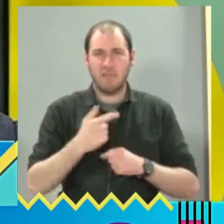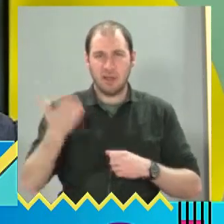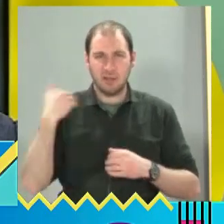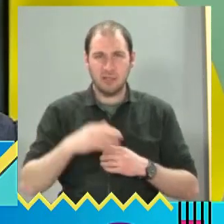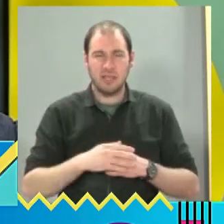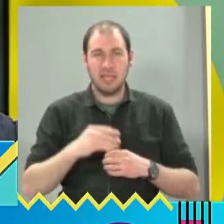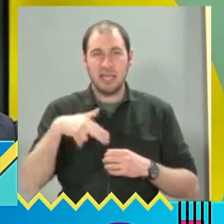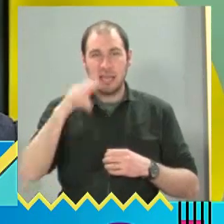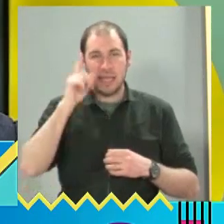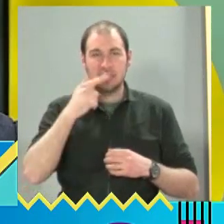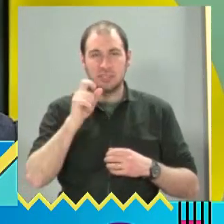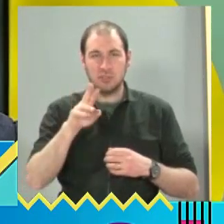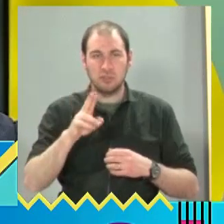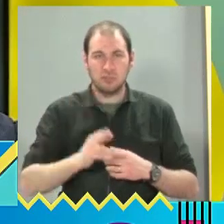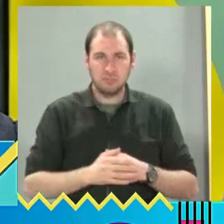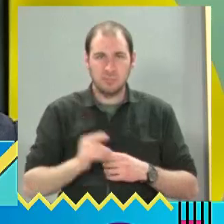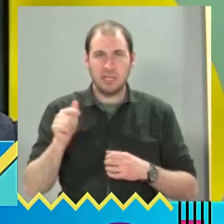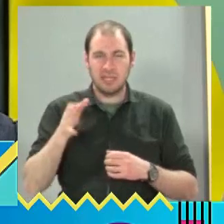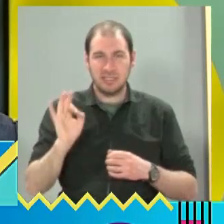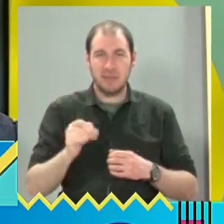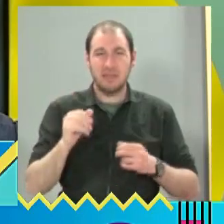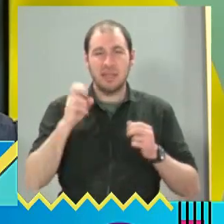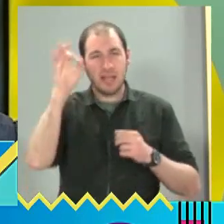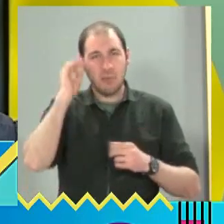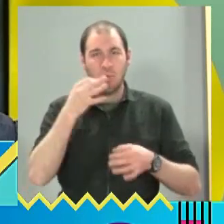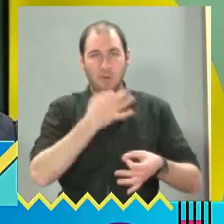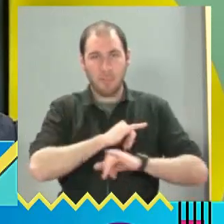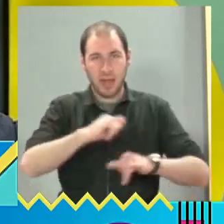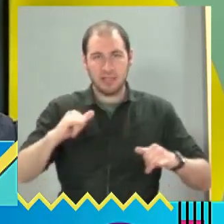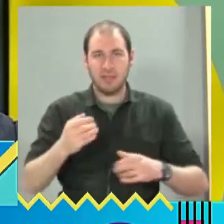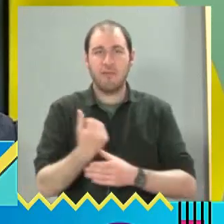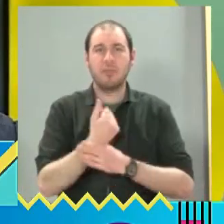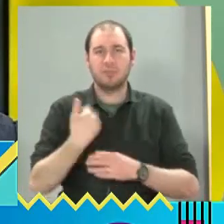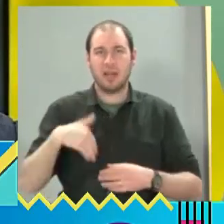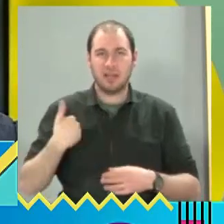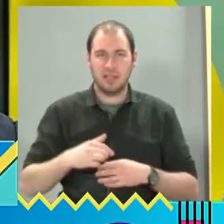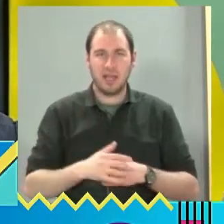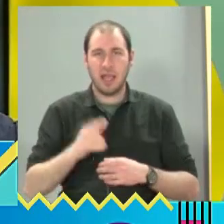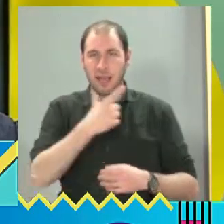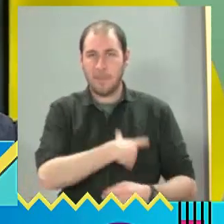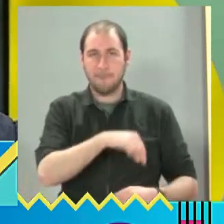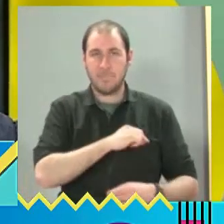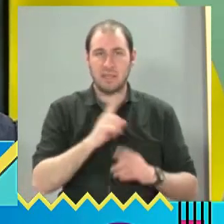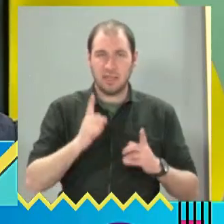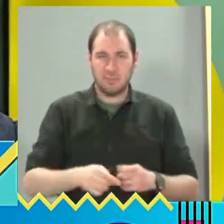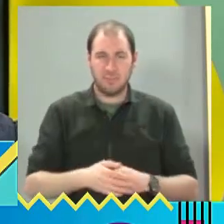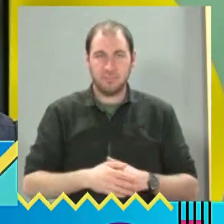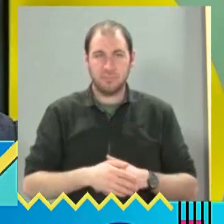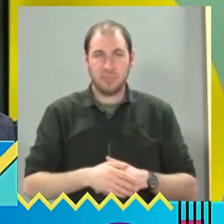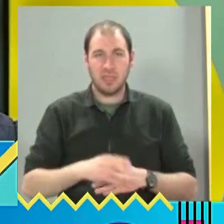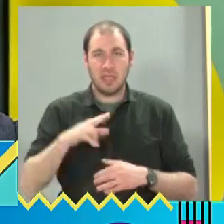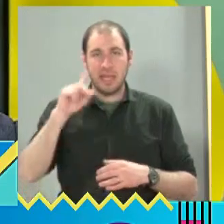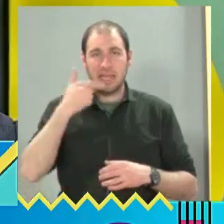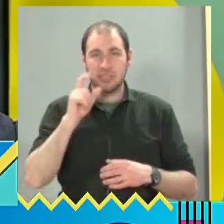con Néstor Braidot, que es un especialista en neuromarketing, muy conocido en Argentina y en España. Y